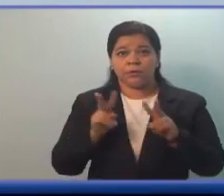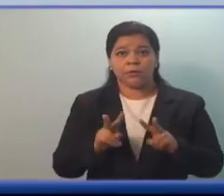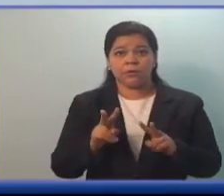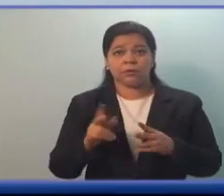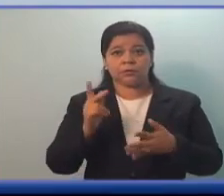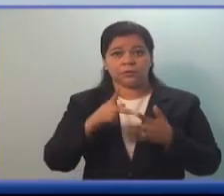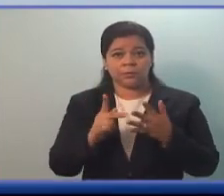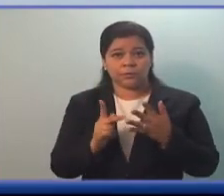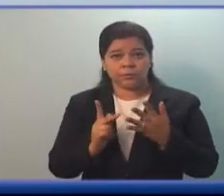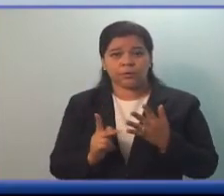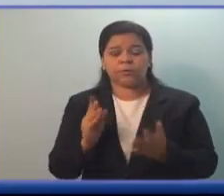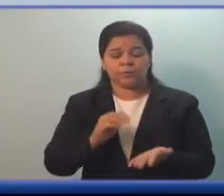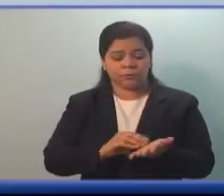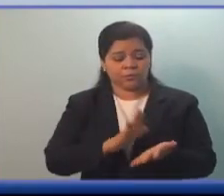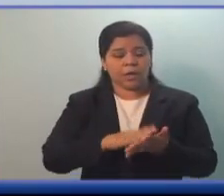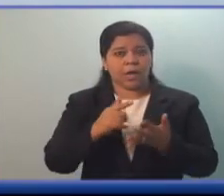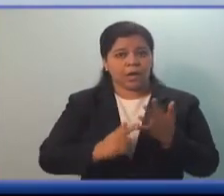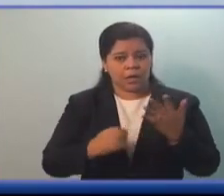están consignados en la ley.